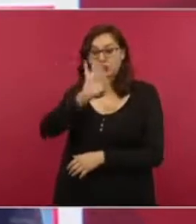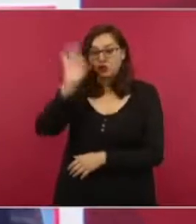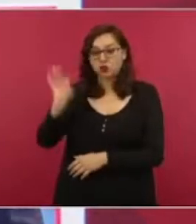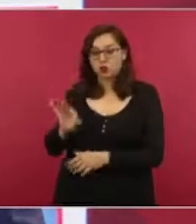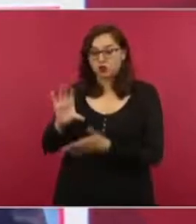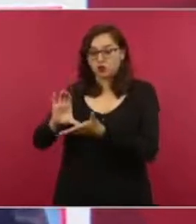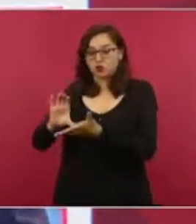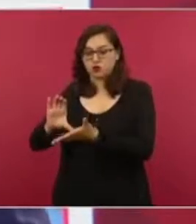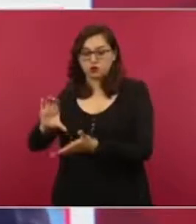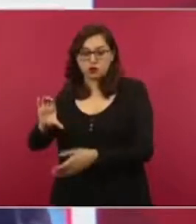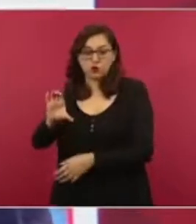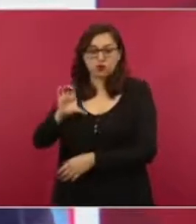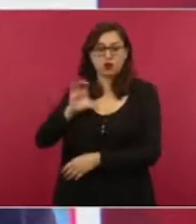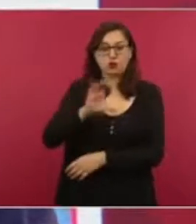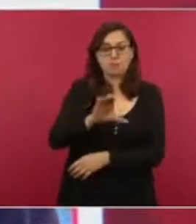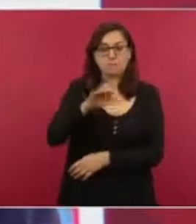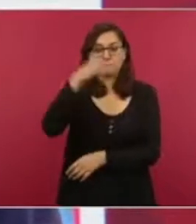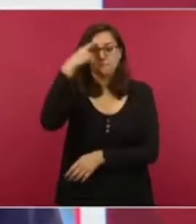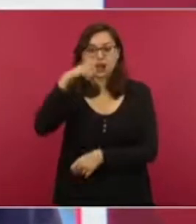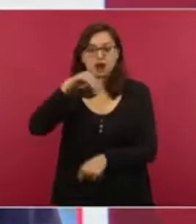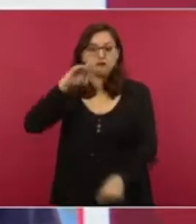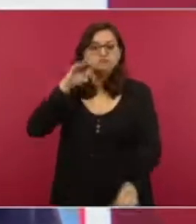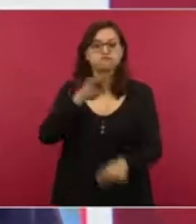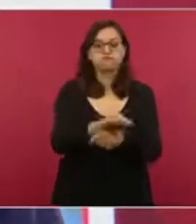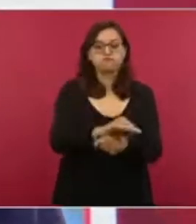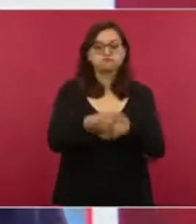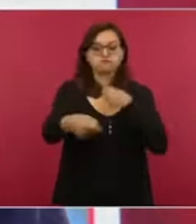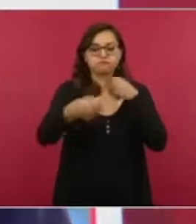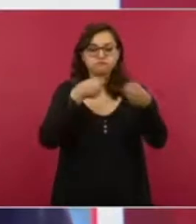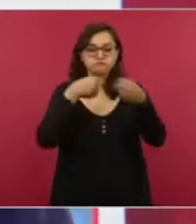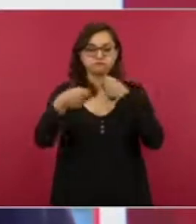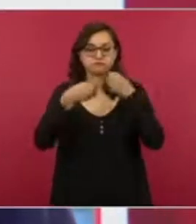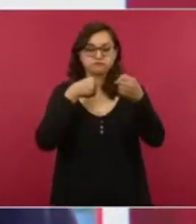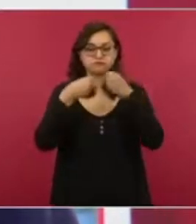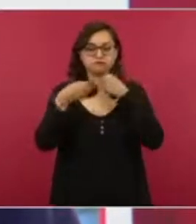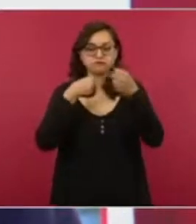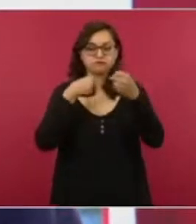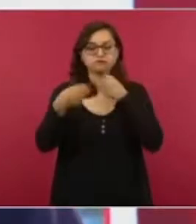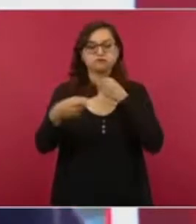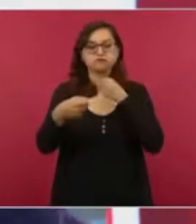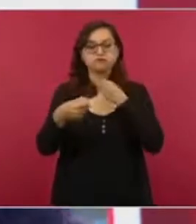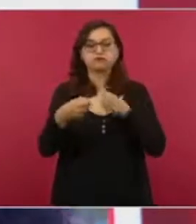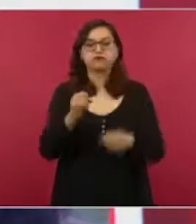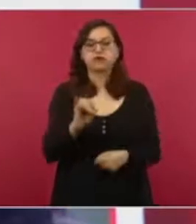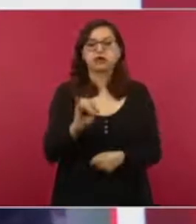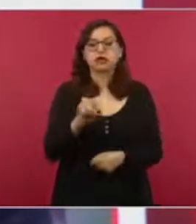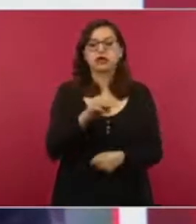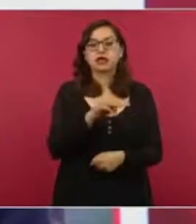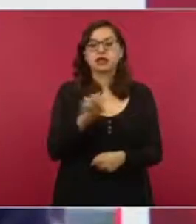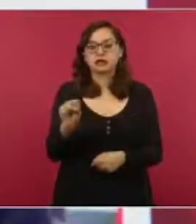a que haya seguridad social para los periodistas que no tienen